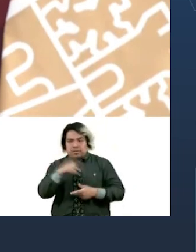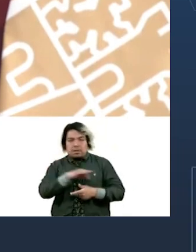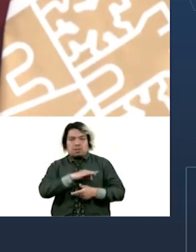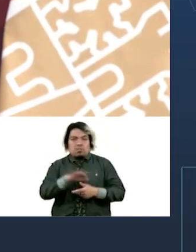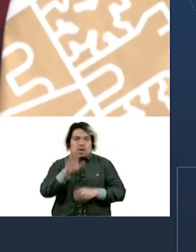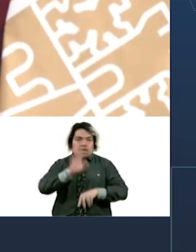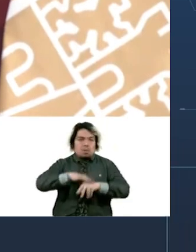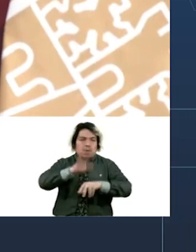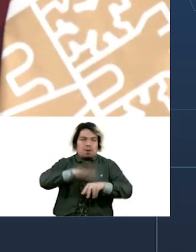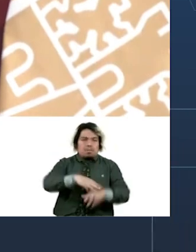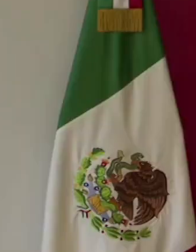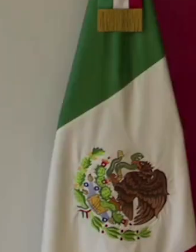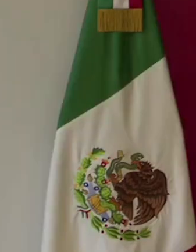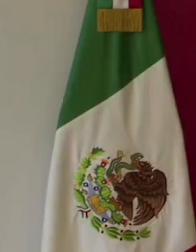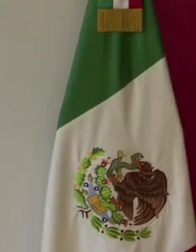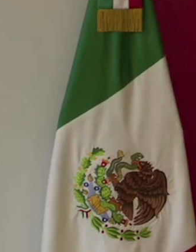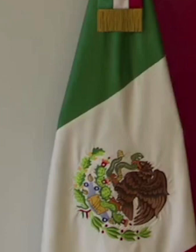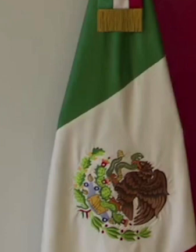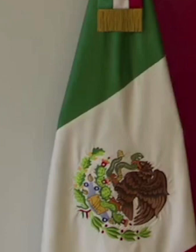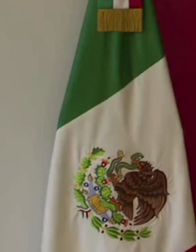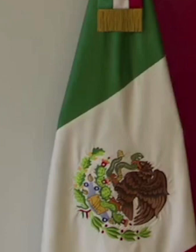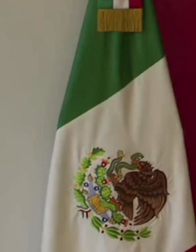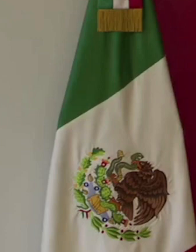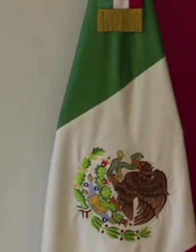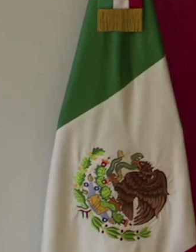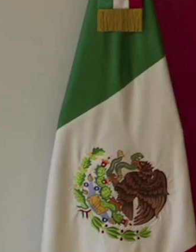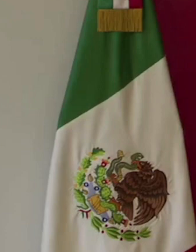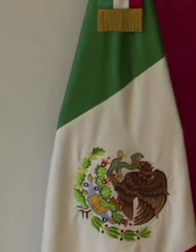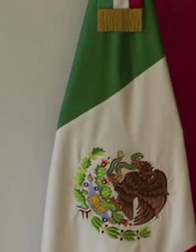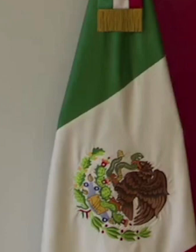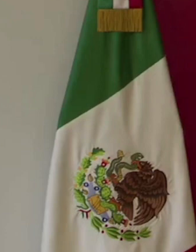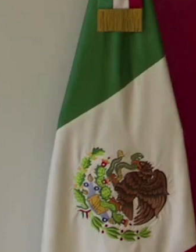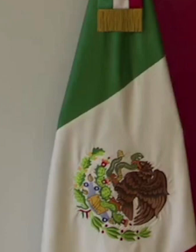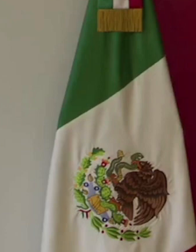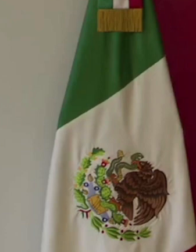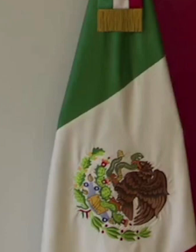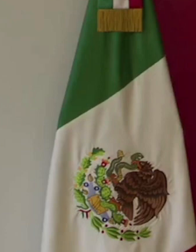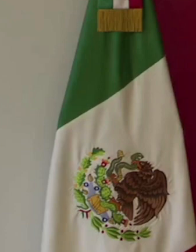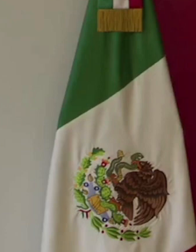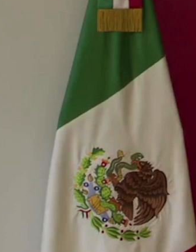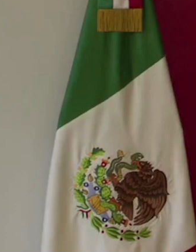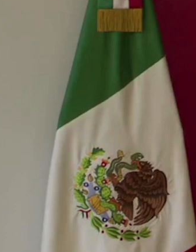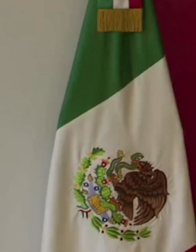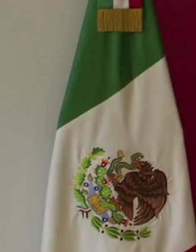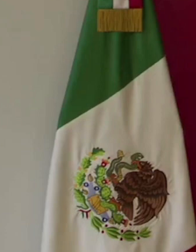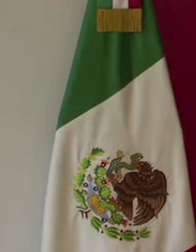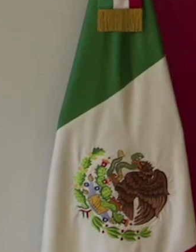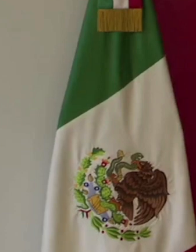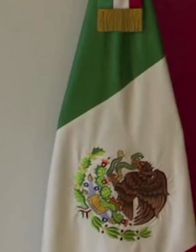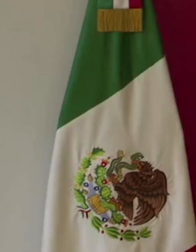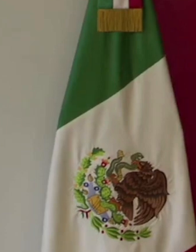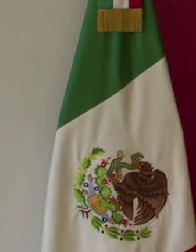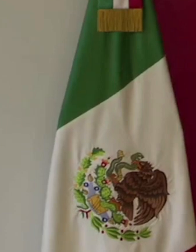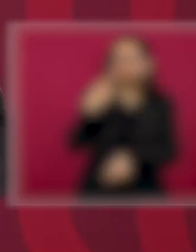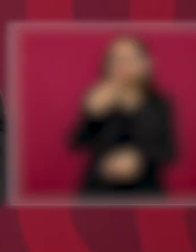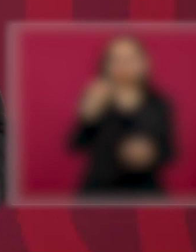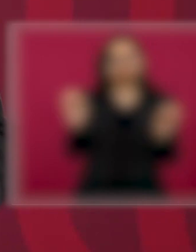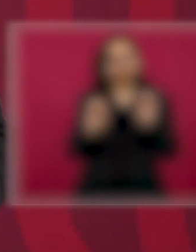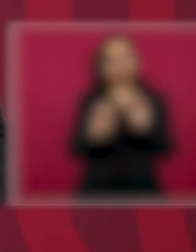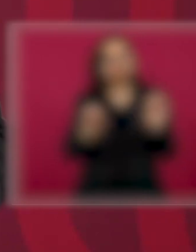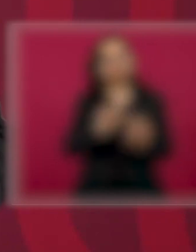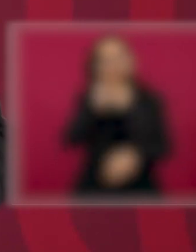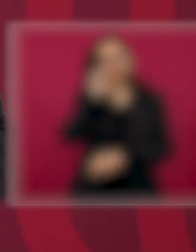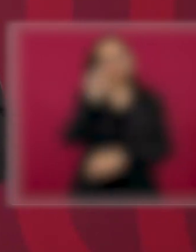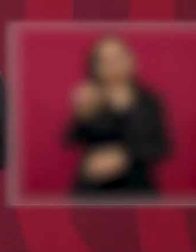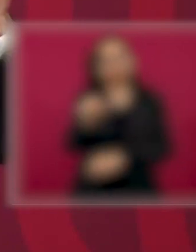una convocatoria de la cual saldrá un grupo de finalistas que participará en la encuesta definitiva. Además, en